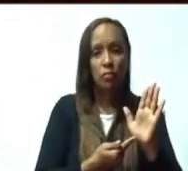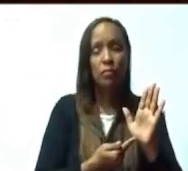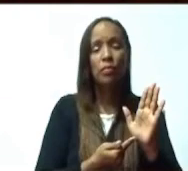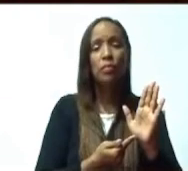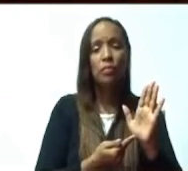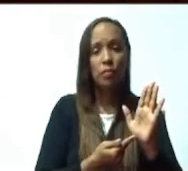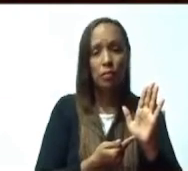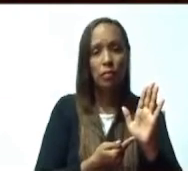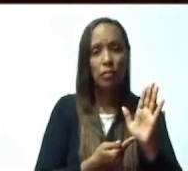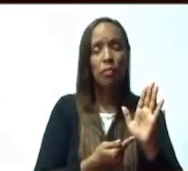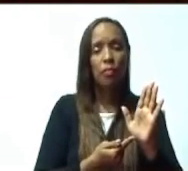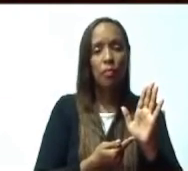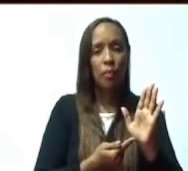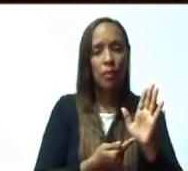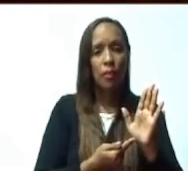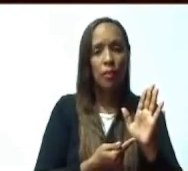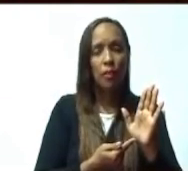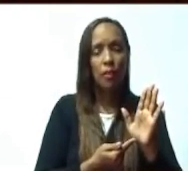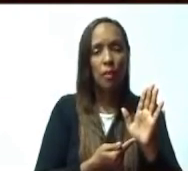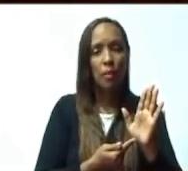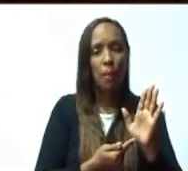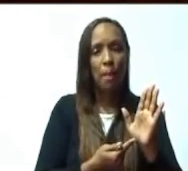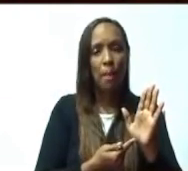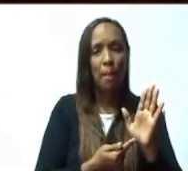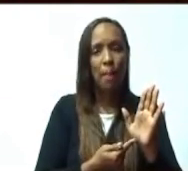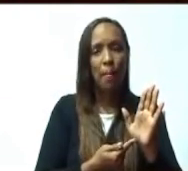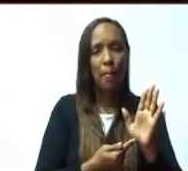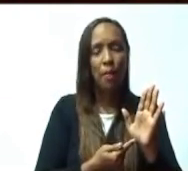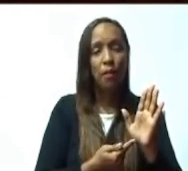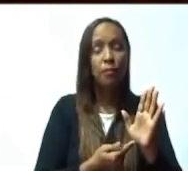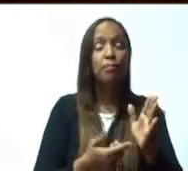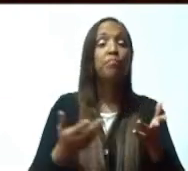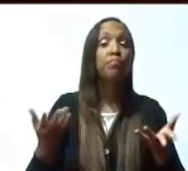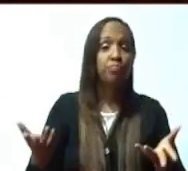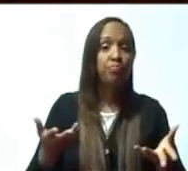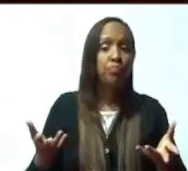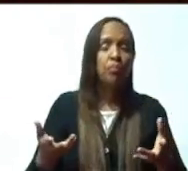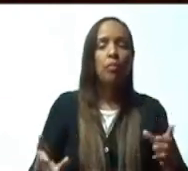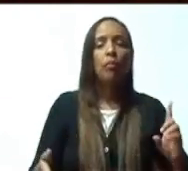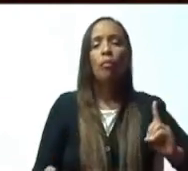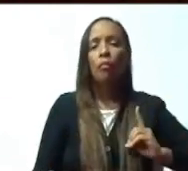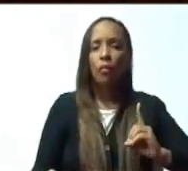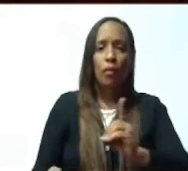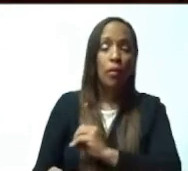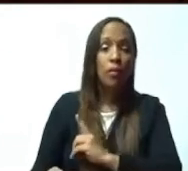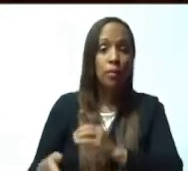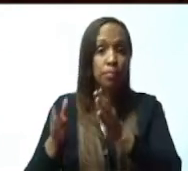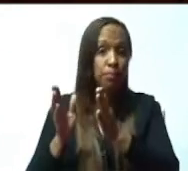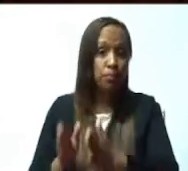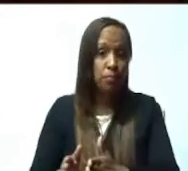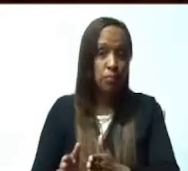Entonces yo creo que este Congreso, los diputados y diputadas,